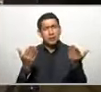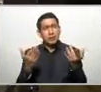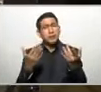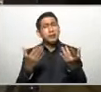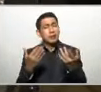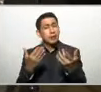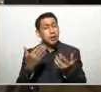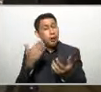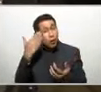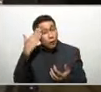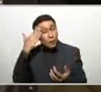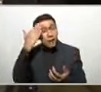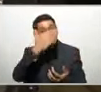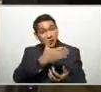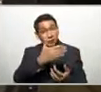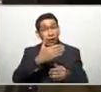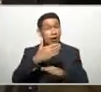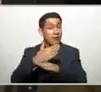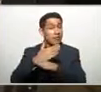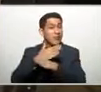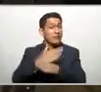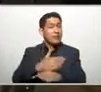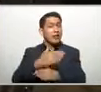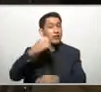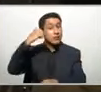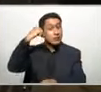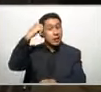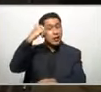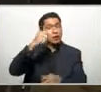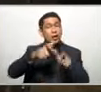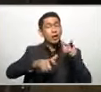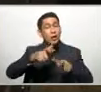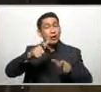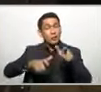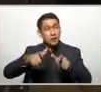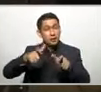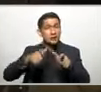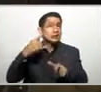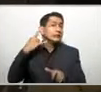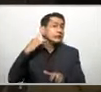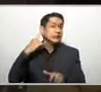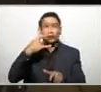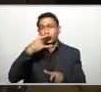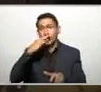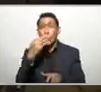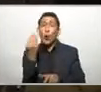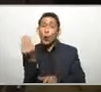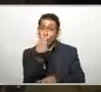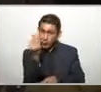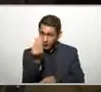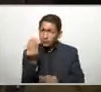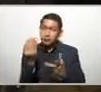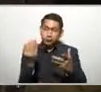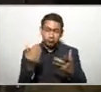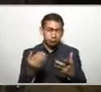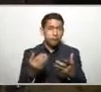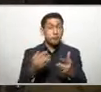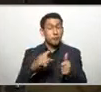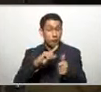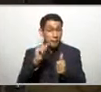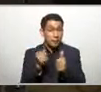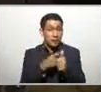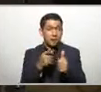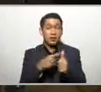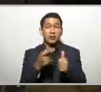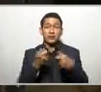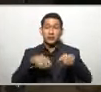en la protección de derechos de nuestros ciudadanos, especialmente de nuestras niñas, niños y adolescentes. El primer convenio con la doctora